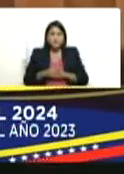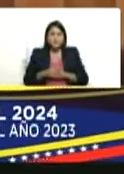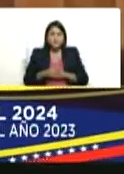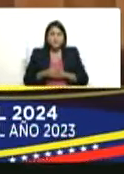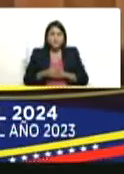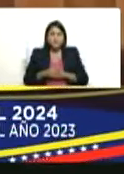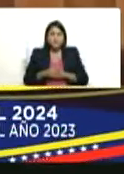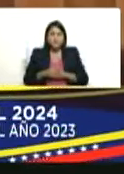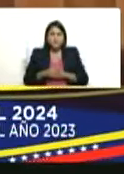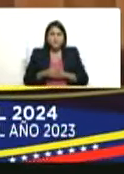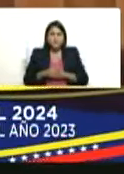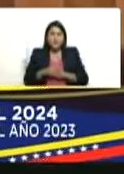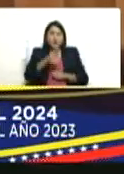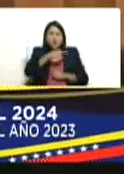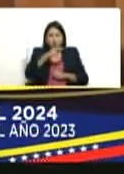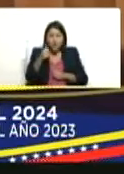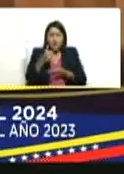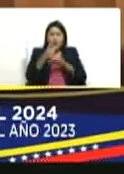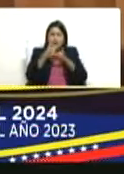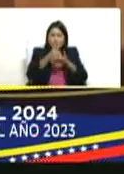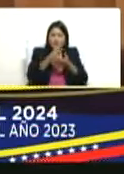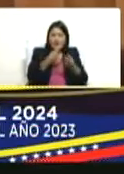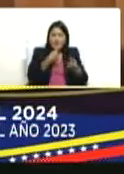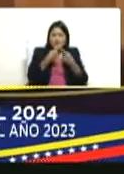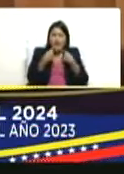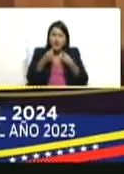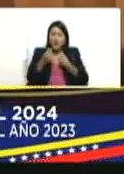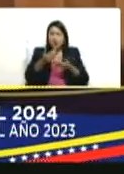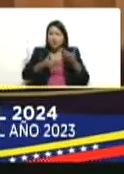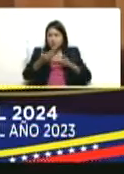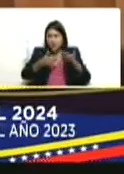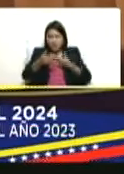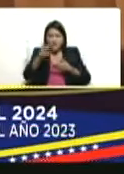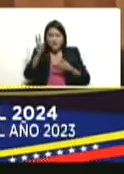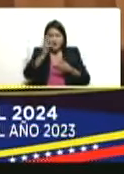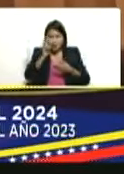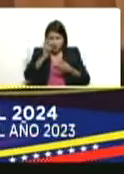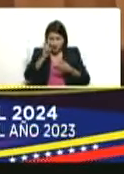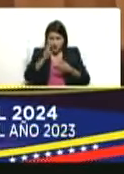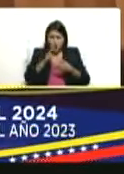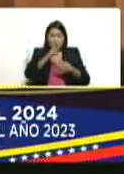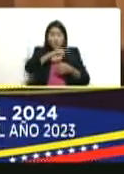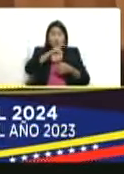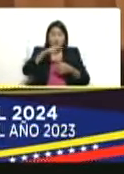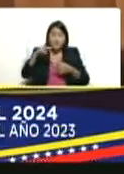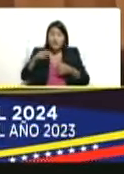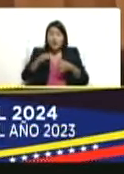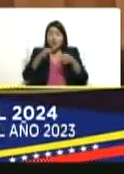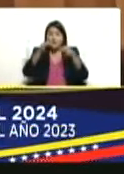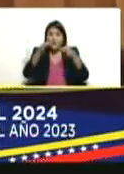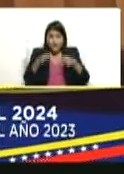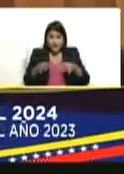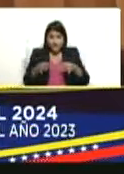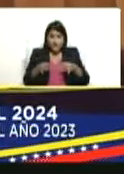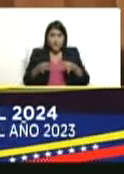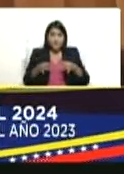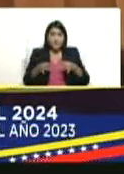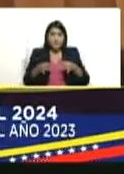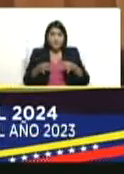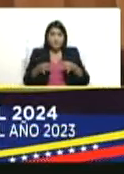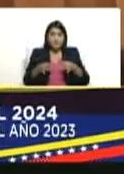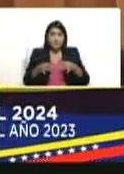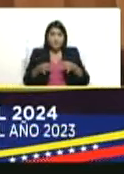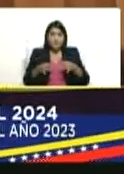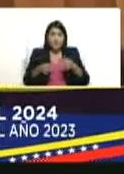Como facilitador del proceso de diálogo y negociación de Venezuela, Noruega confirma recepción del